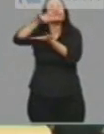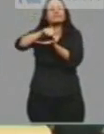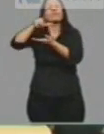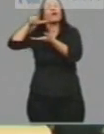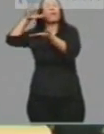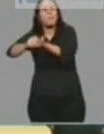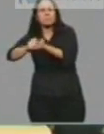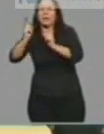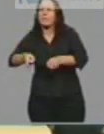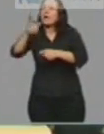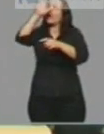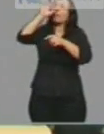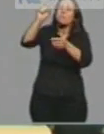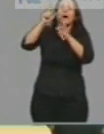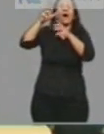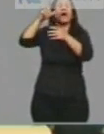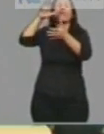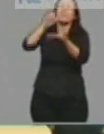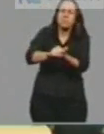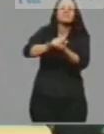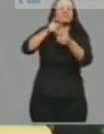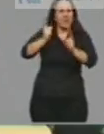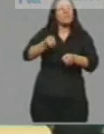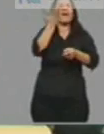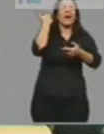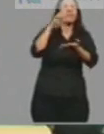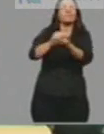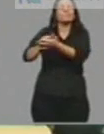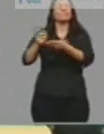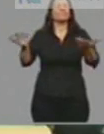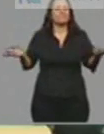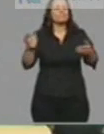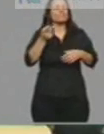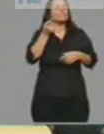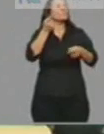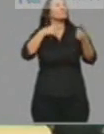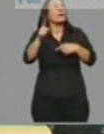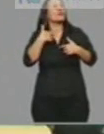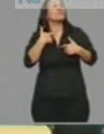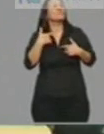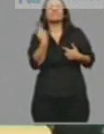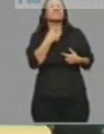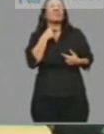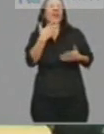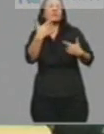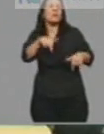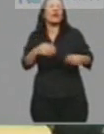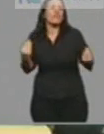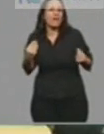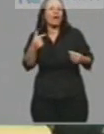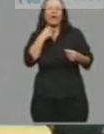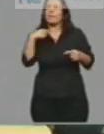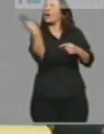sobre embajadas, sobre otros fondos. Pero en realidad lo que queremos hablar hoy y dar a